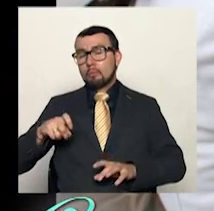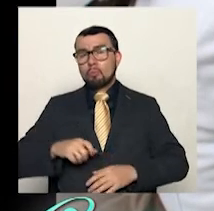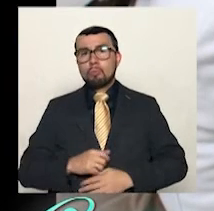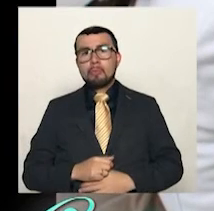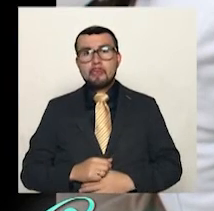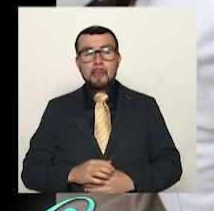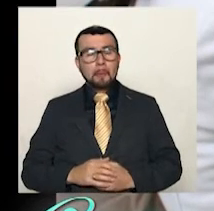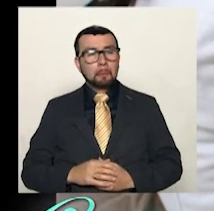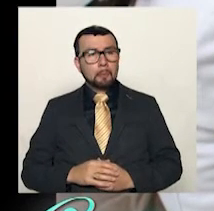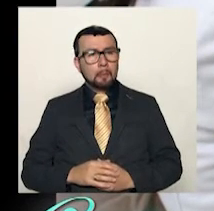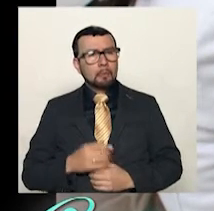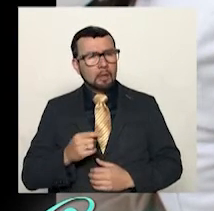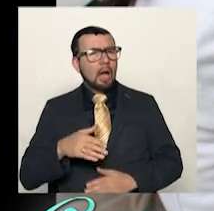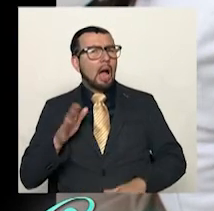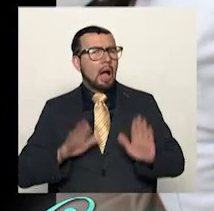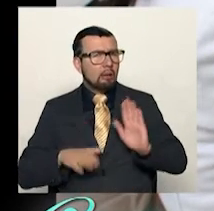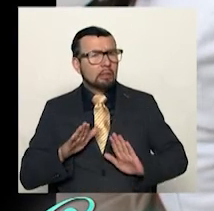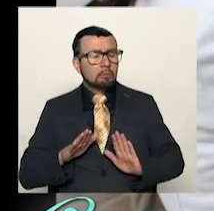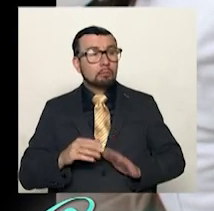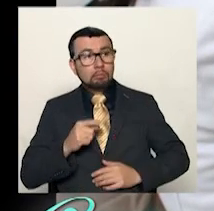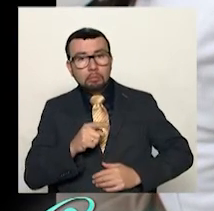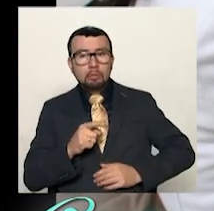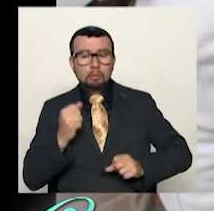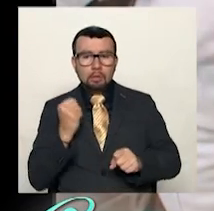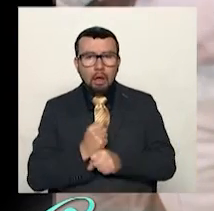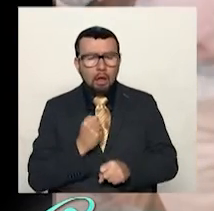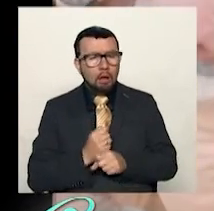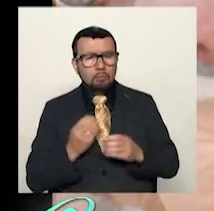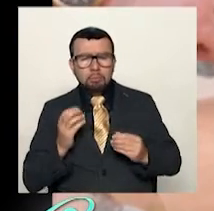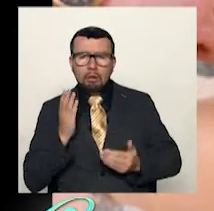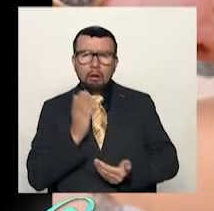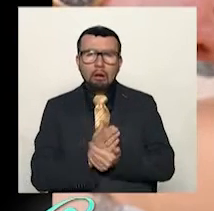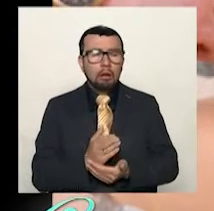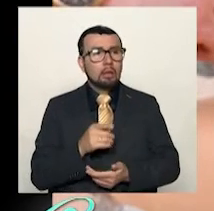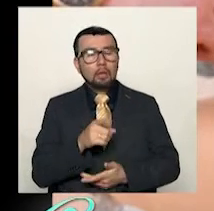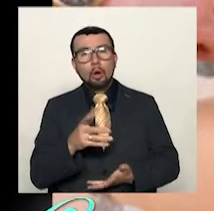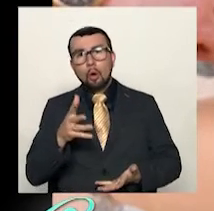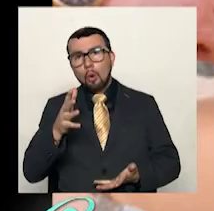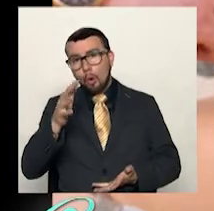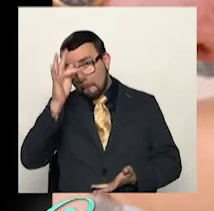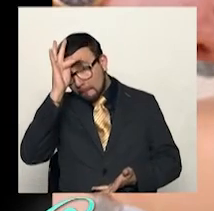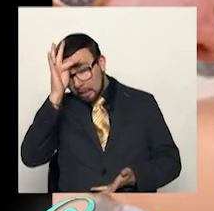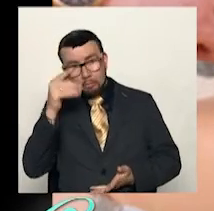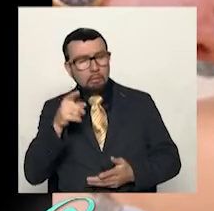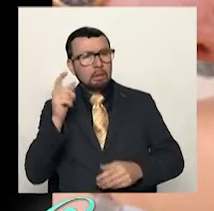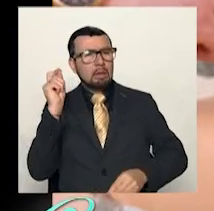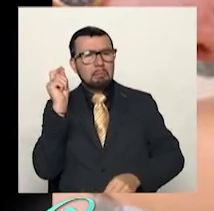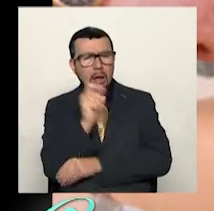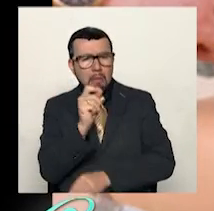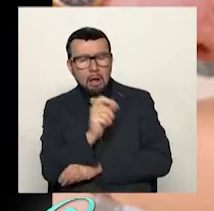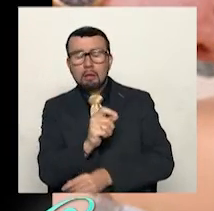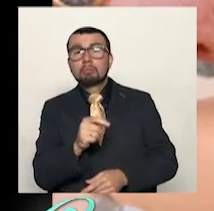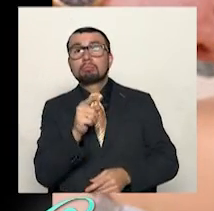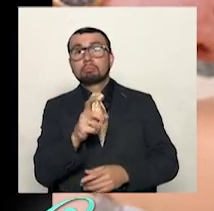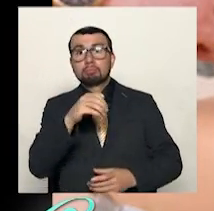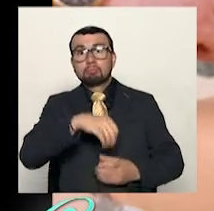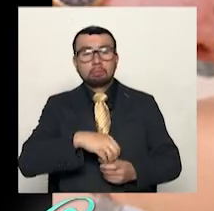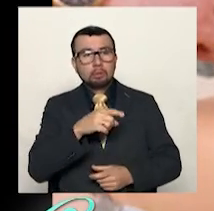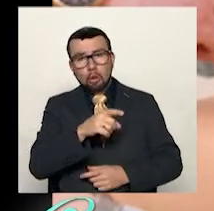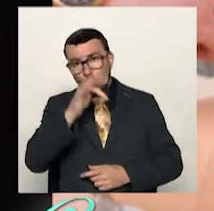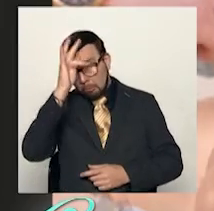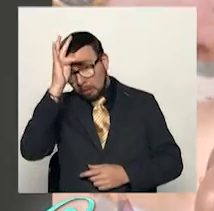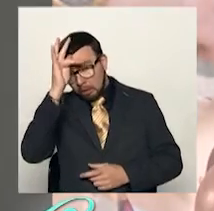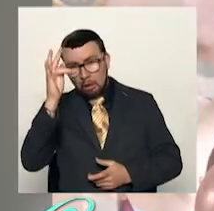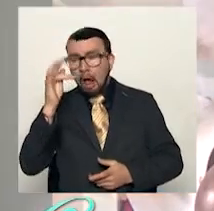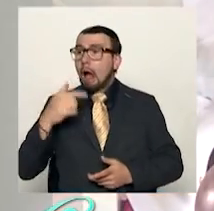Muchas veces a ustedes que trabajan tanto en hospitales son criticados porque van a la consulta hospitalaria. No, es que yo